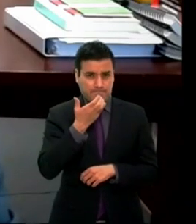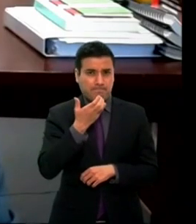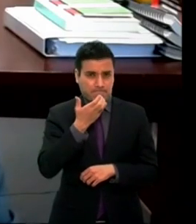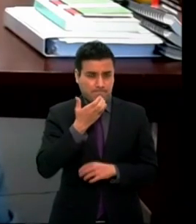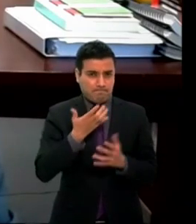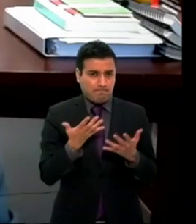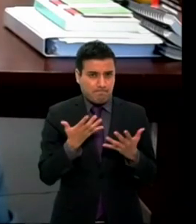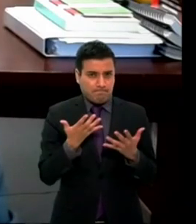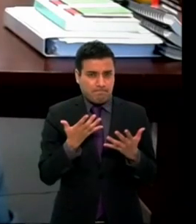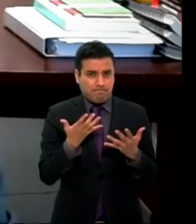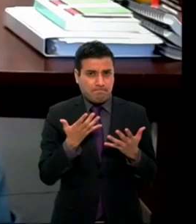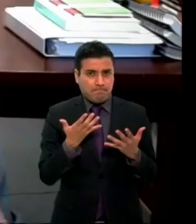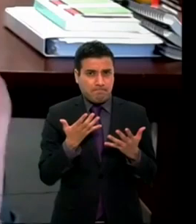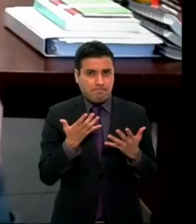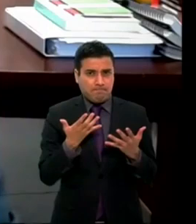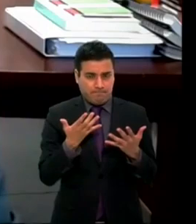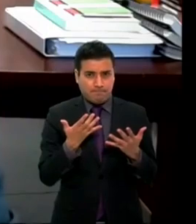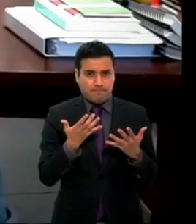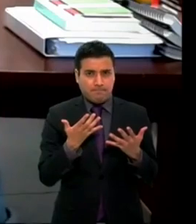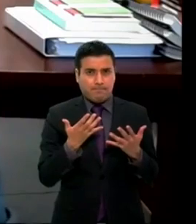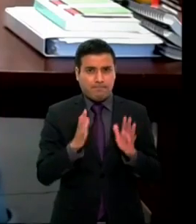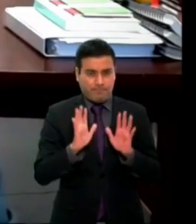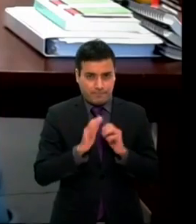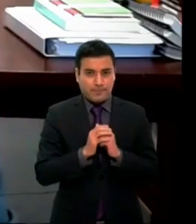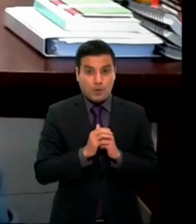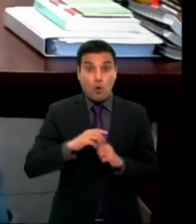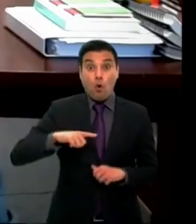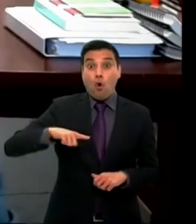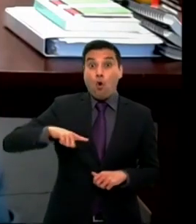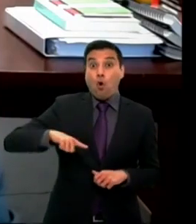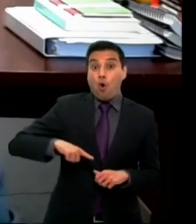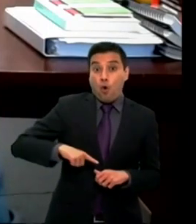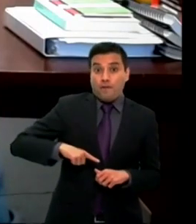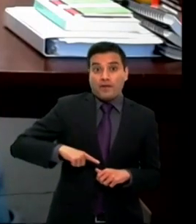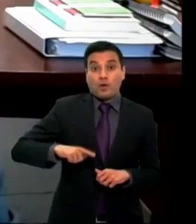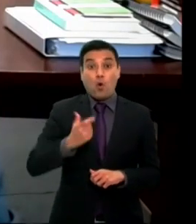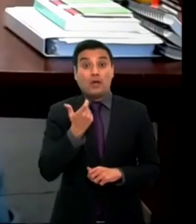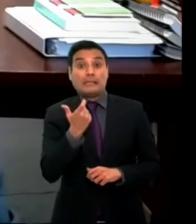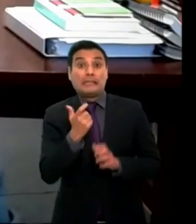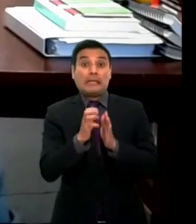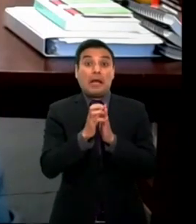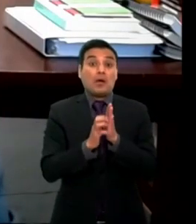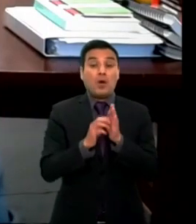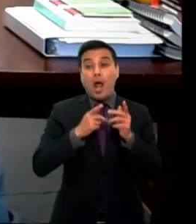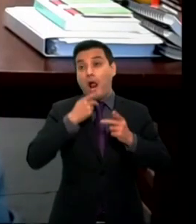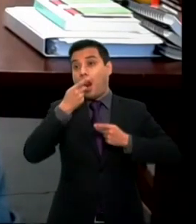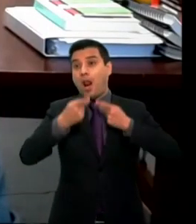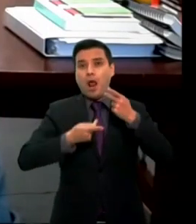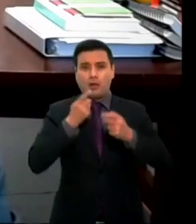evidenciado un compromiso con la austeridad antes de que la austeridad se convirtiera en un principio